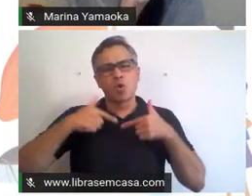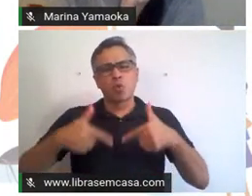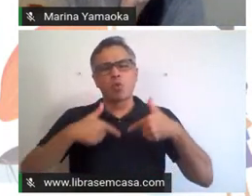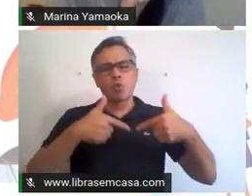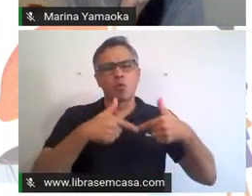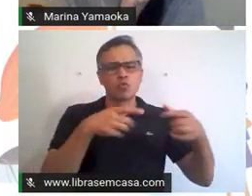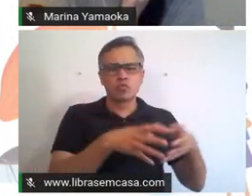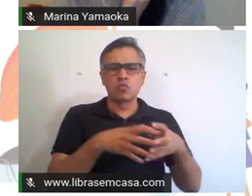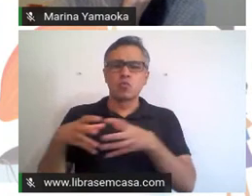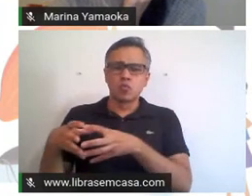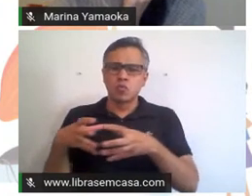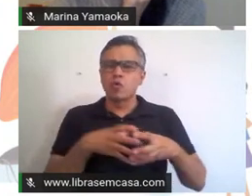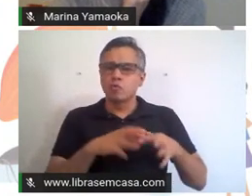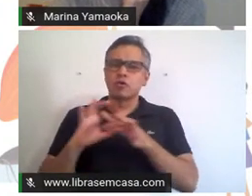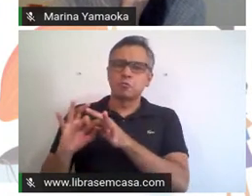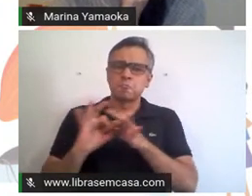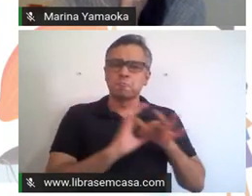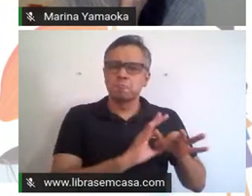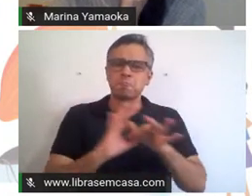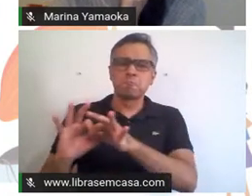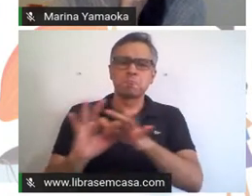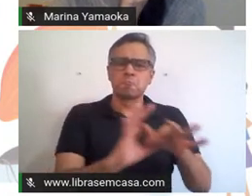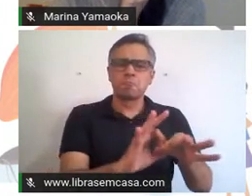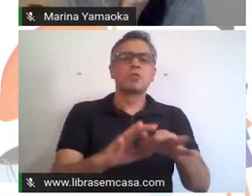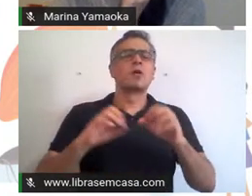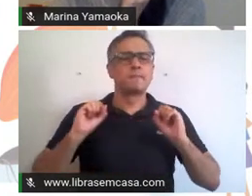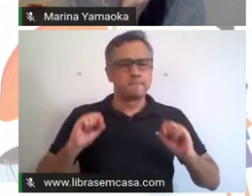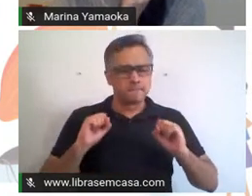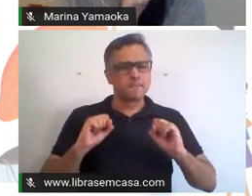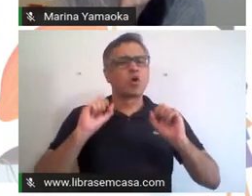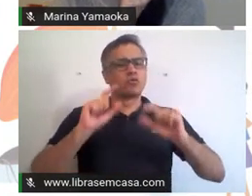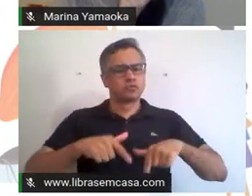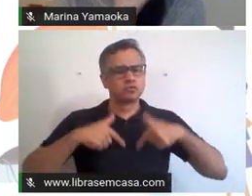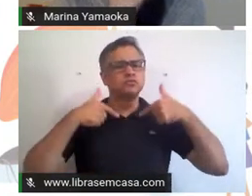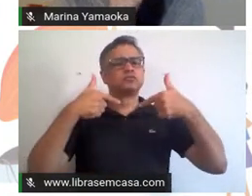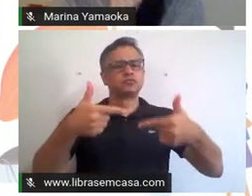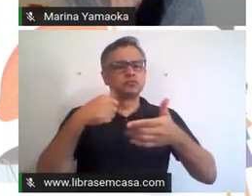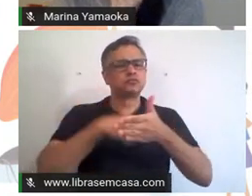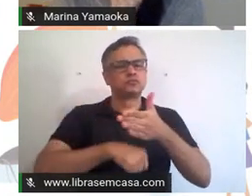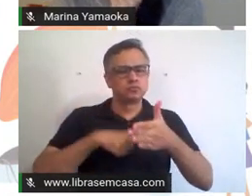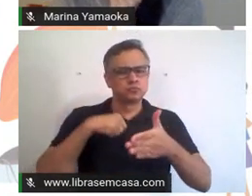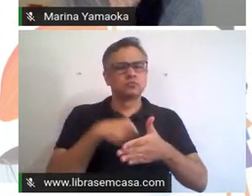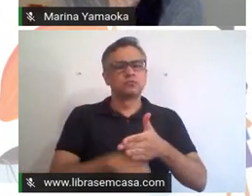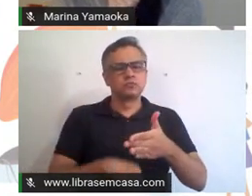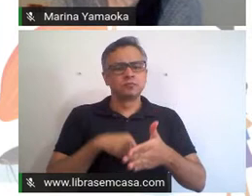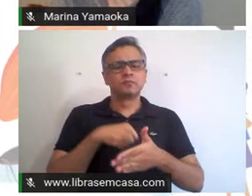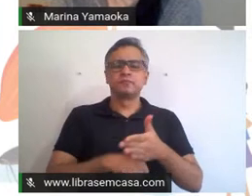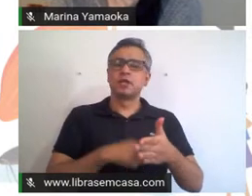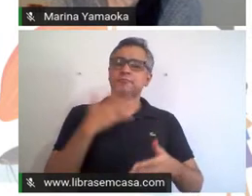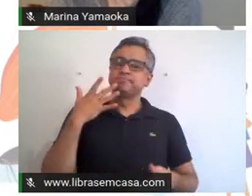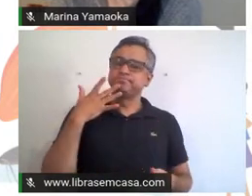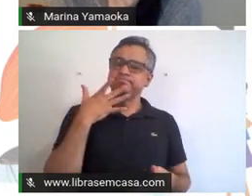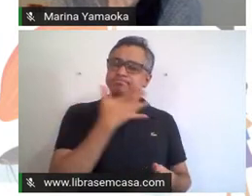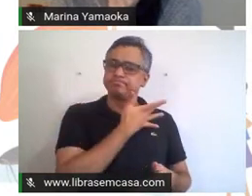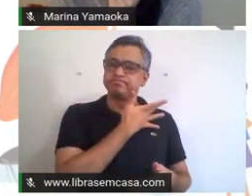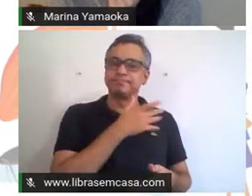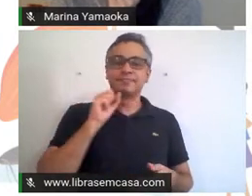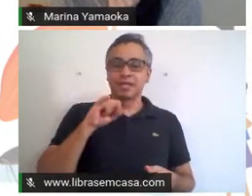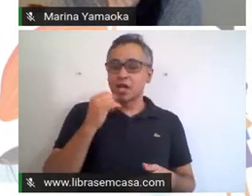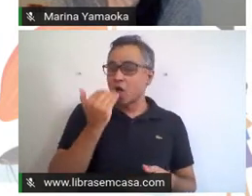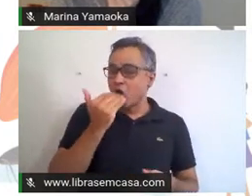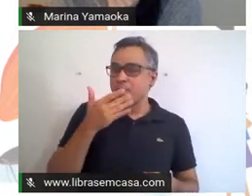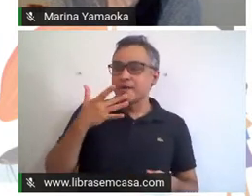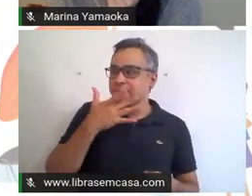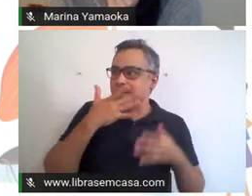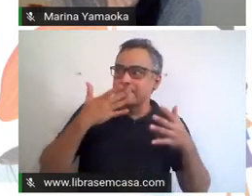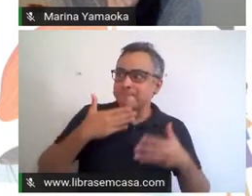se pueden militar y se puede hacer ese activismo encima de una manera gustosa porque uno come mejor y la pasa